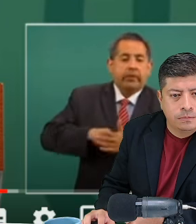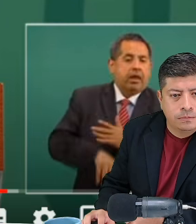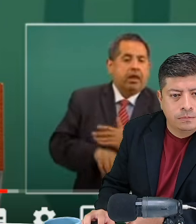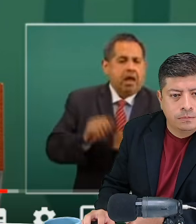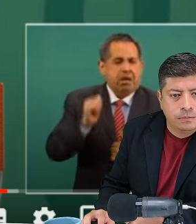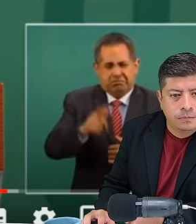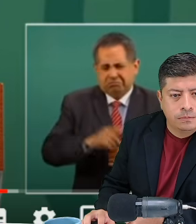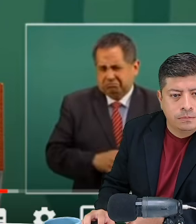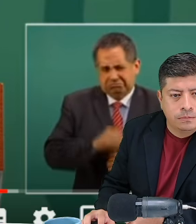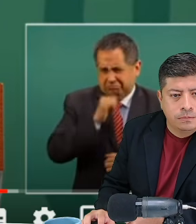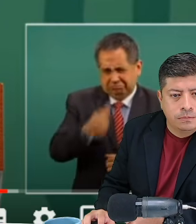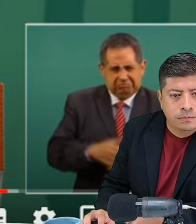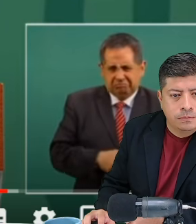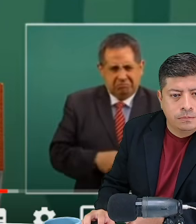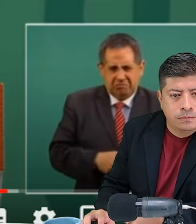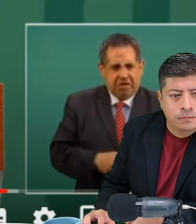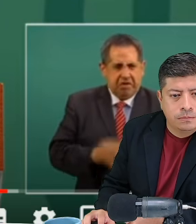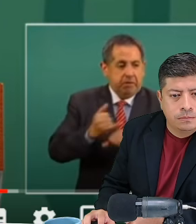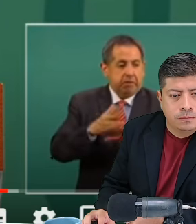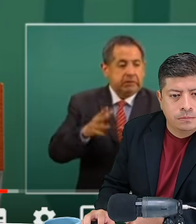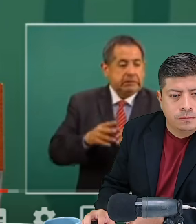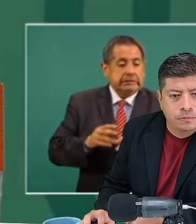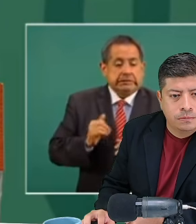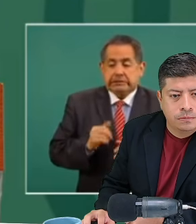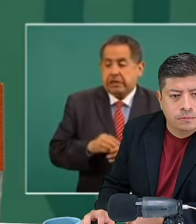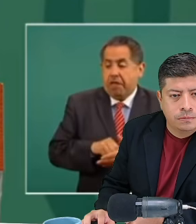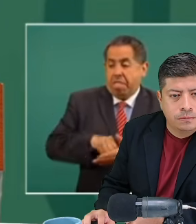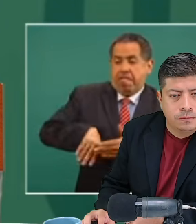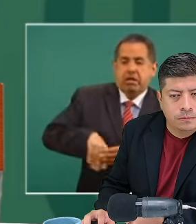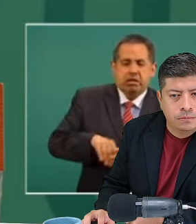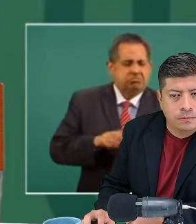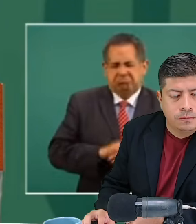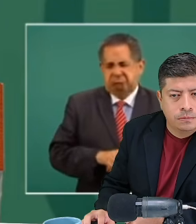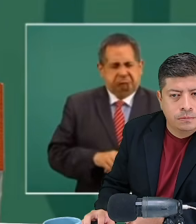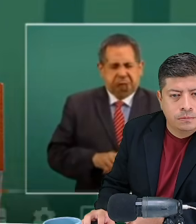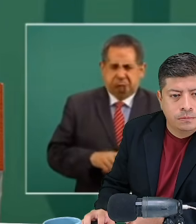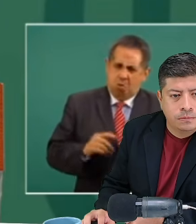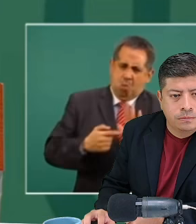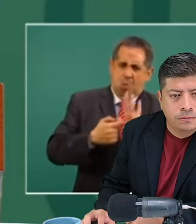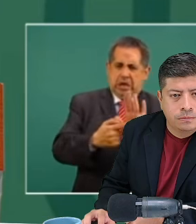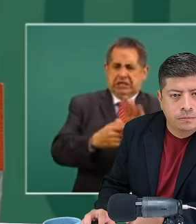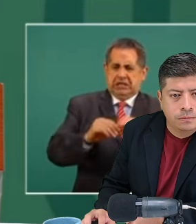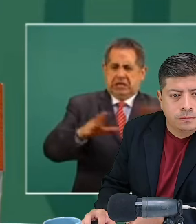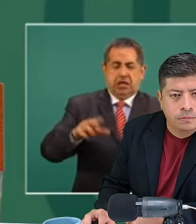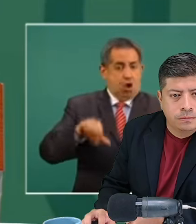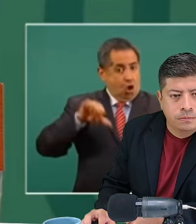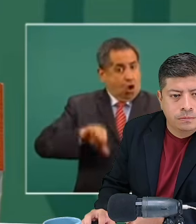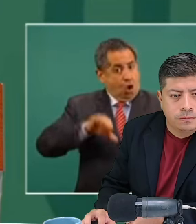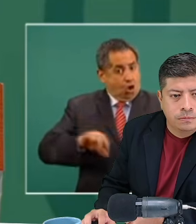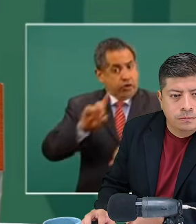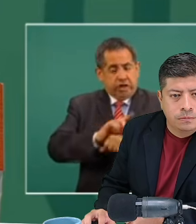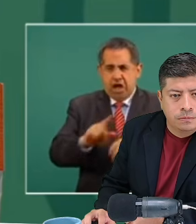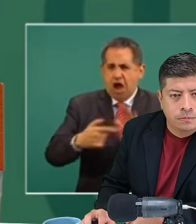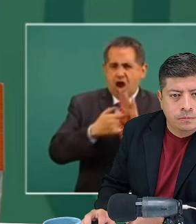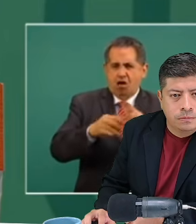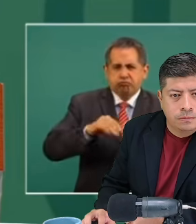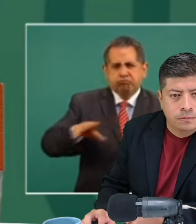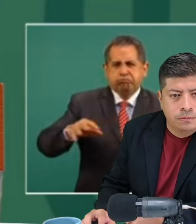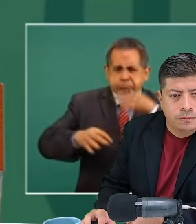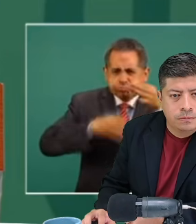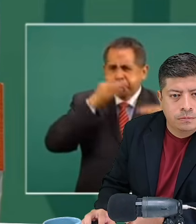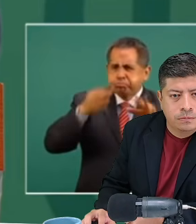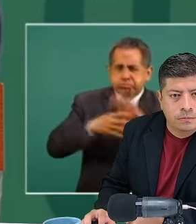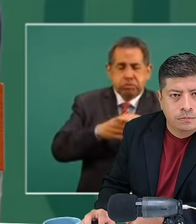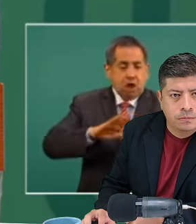ocultamos ninguna información. Esto que estamos haciendo el día de hoy, de dar a conocer